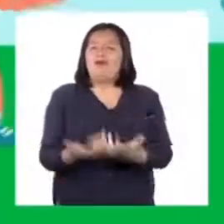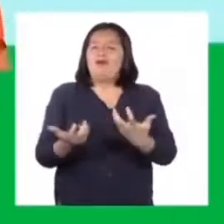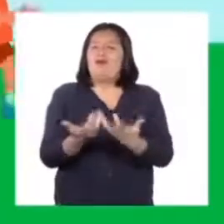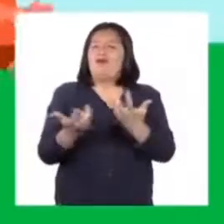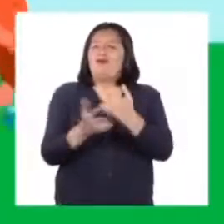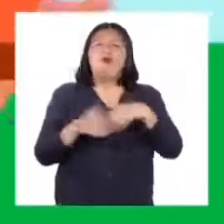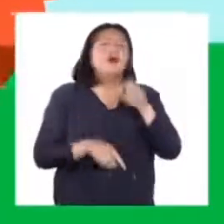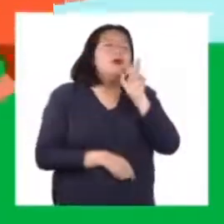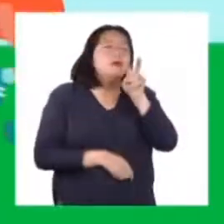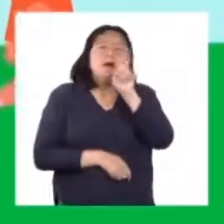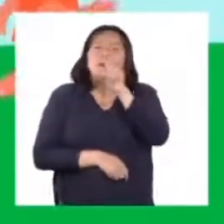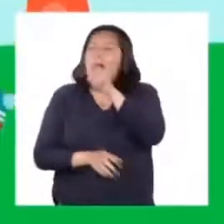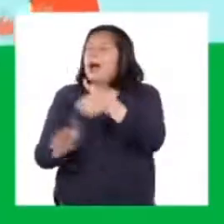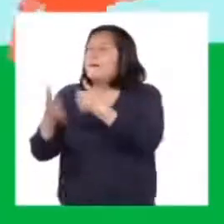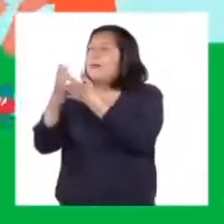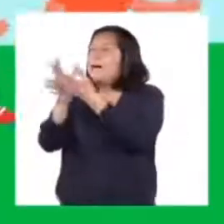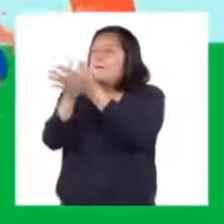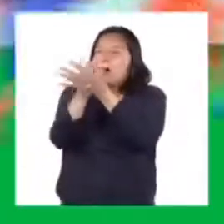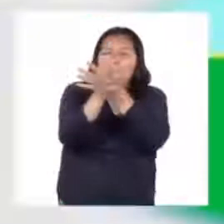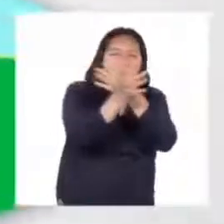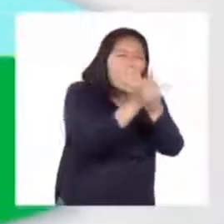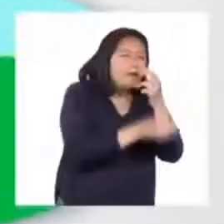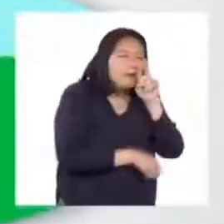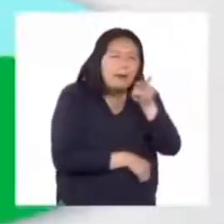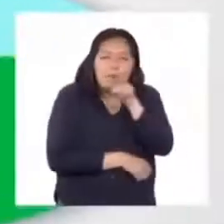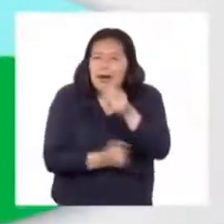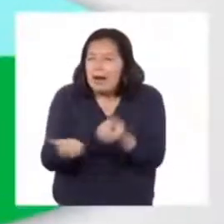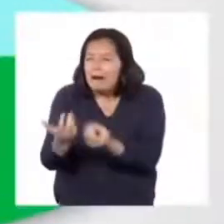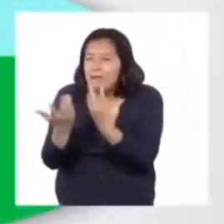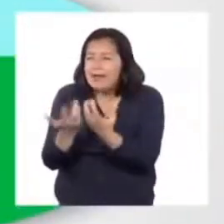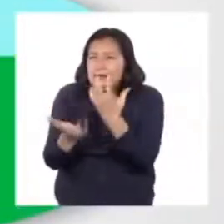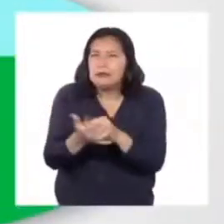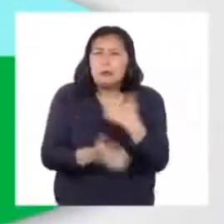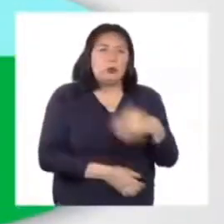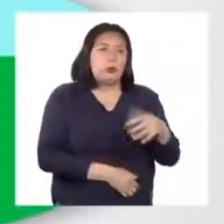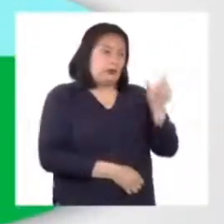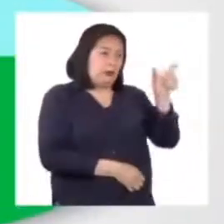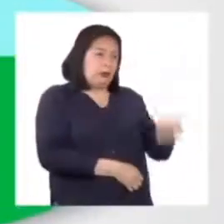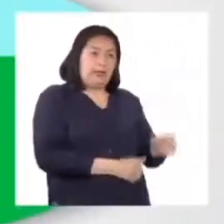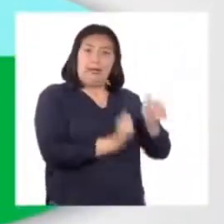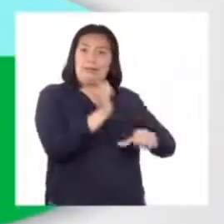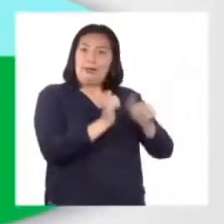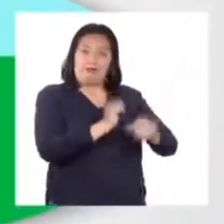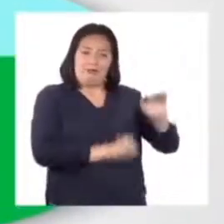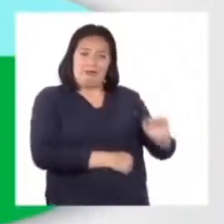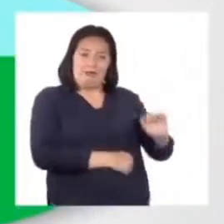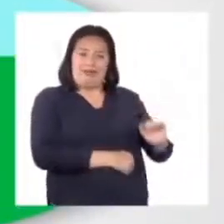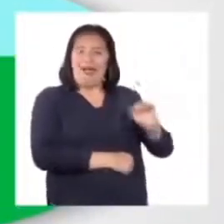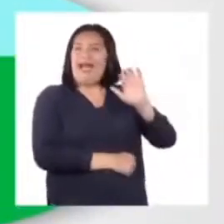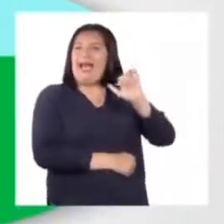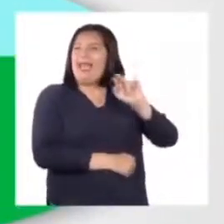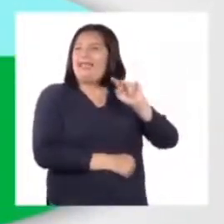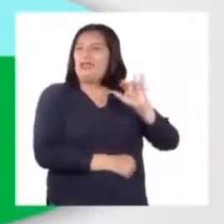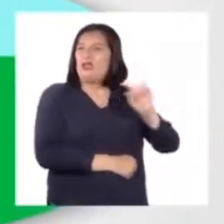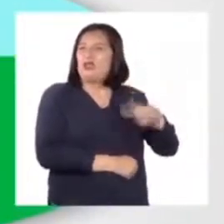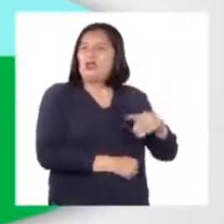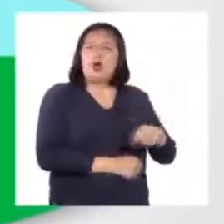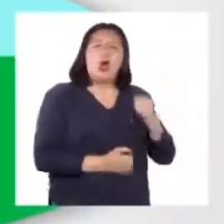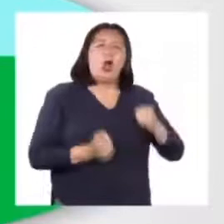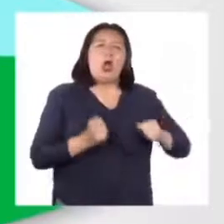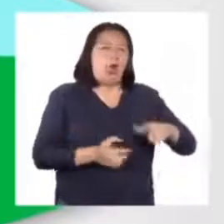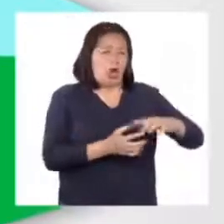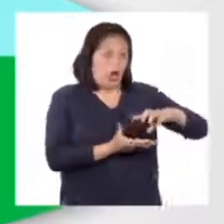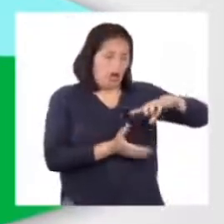las mariposas y plantas que encuentran en él. De pronto, Antonio, su hermano menor, va corriendo a verlas con